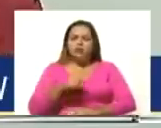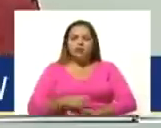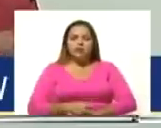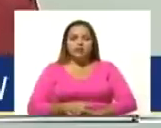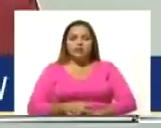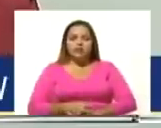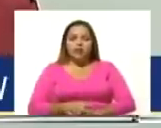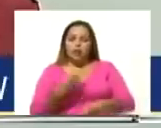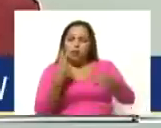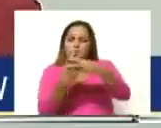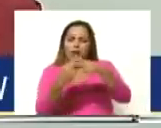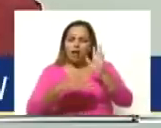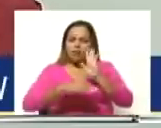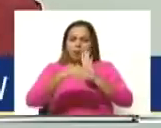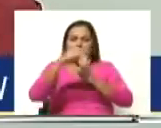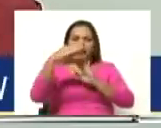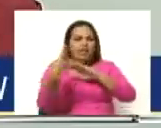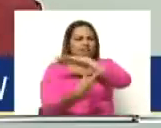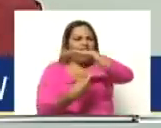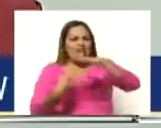las tendencias, la big data.